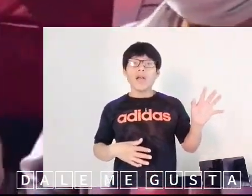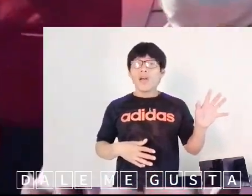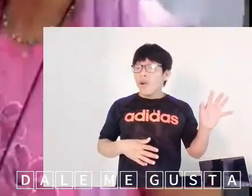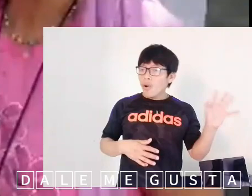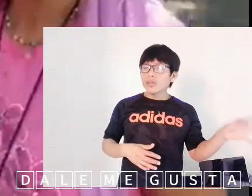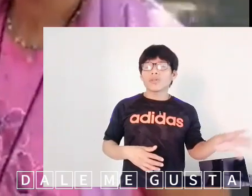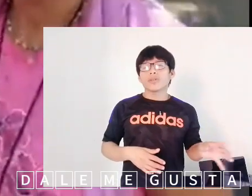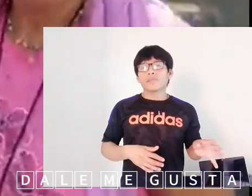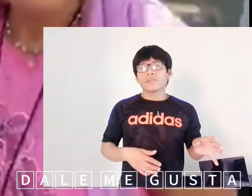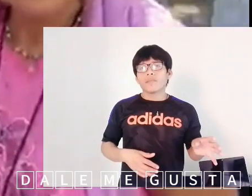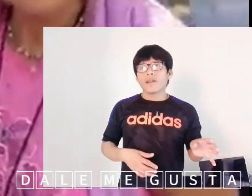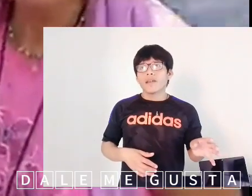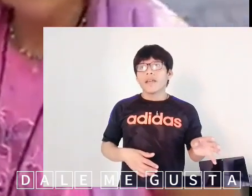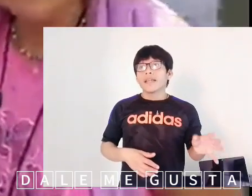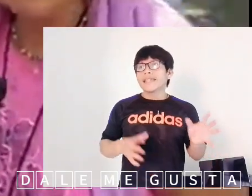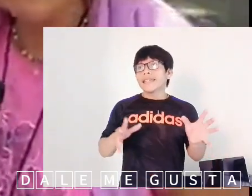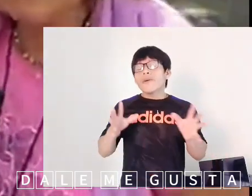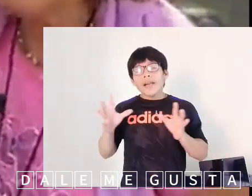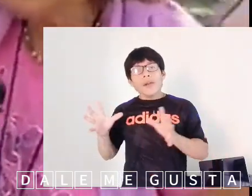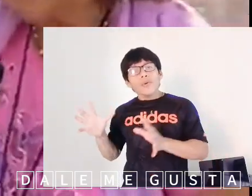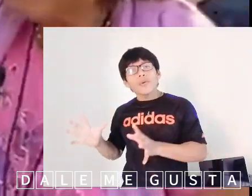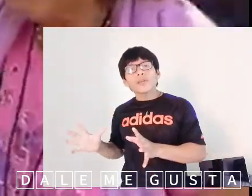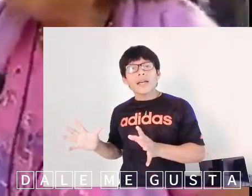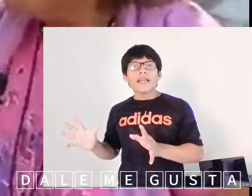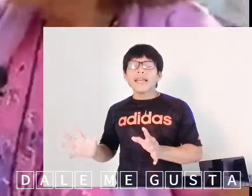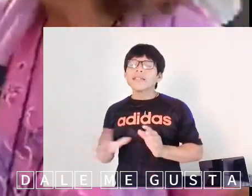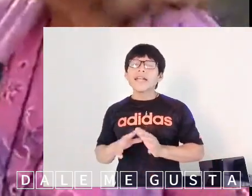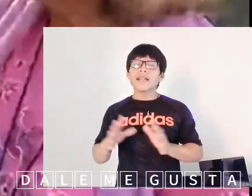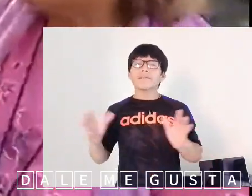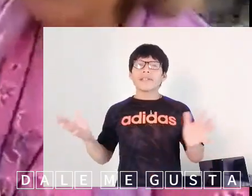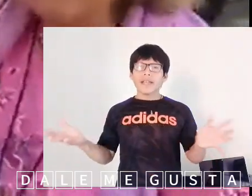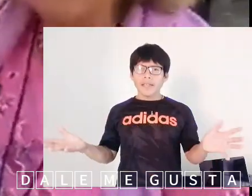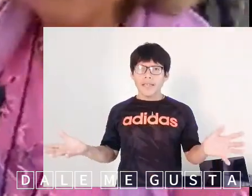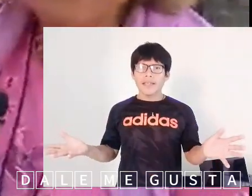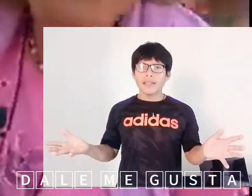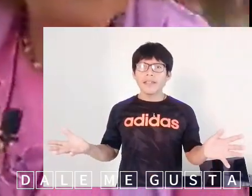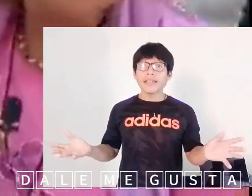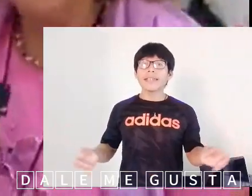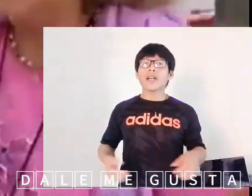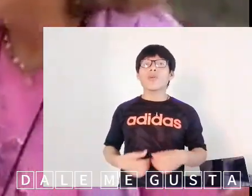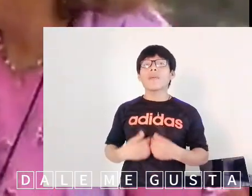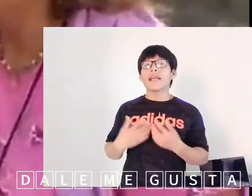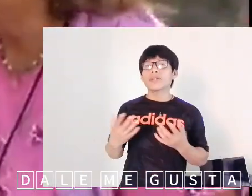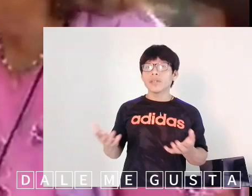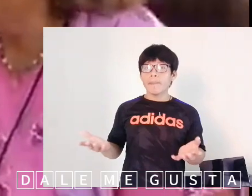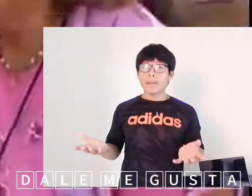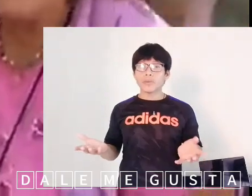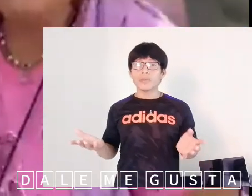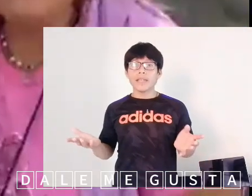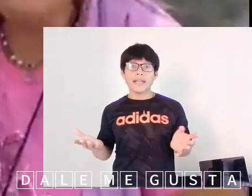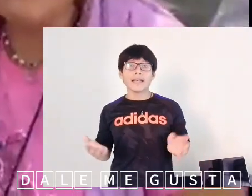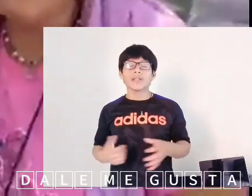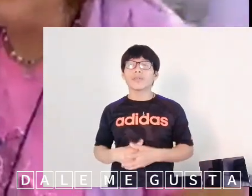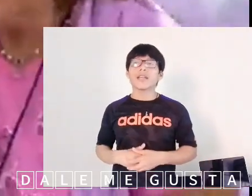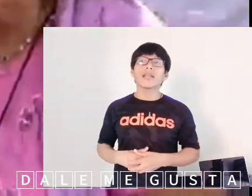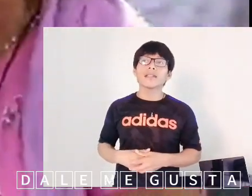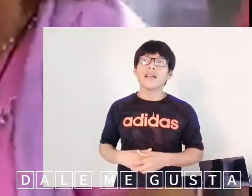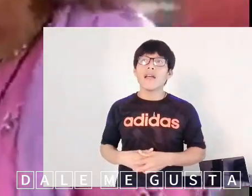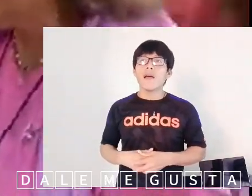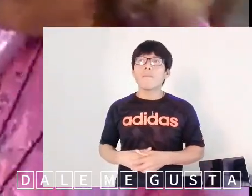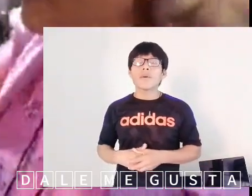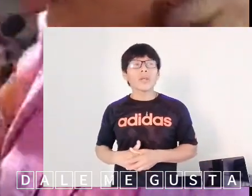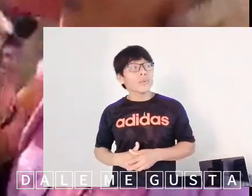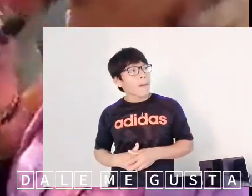que otros, si lograron juntar esa cantidad de gente, esa aglomeración que presumían en redes